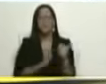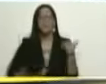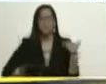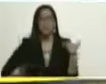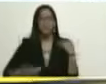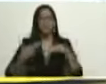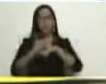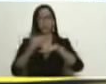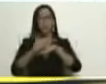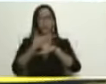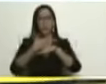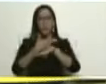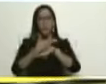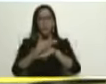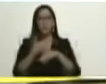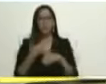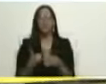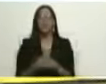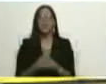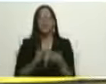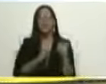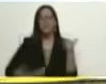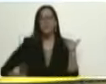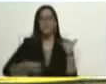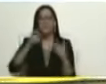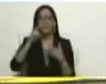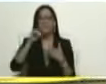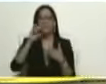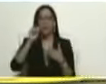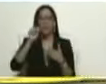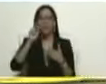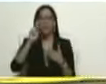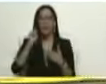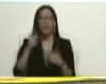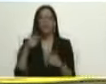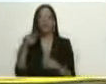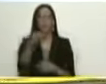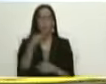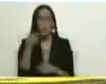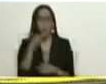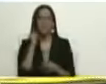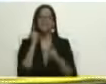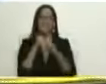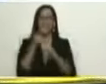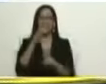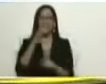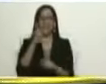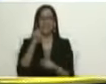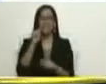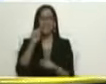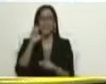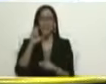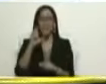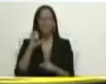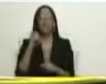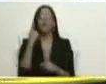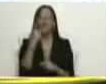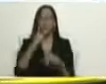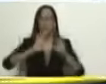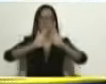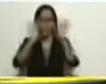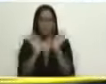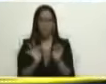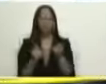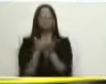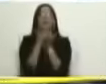Honduras y la presidenta Xiomara Castro busque desde la CELAC un modelo de